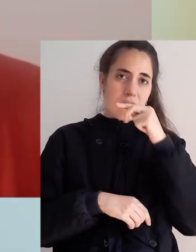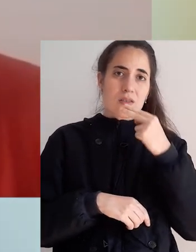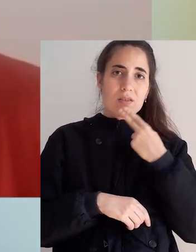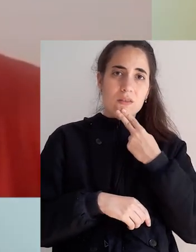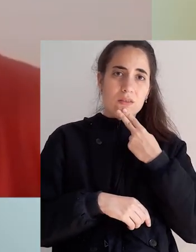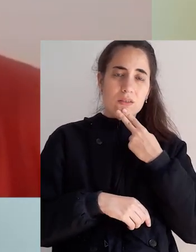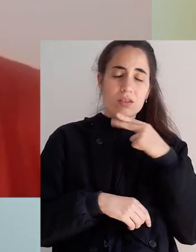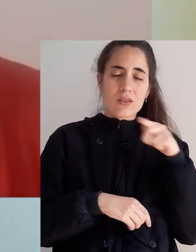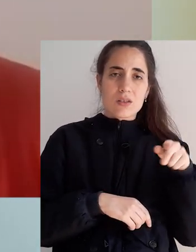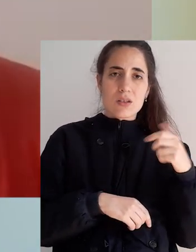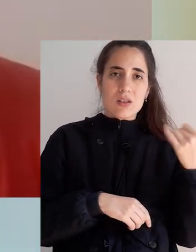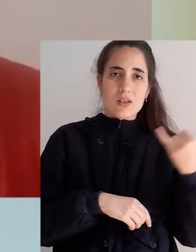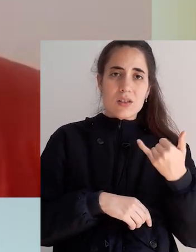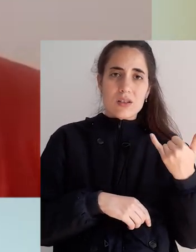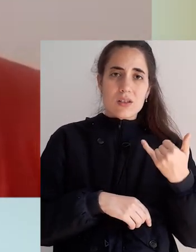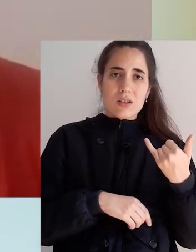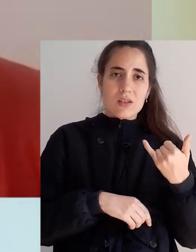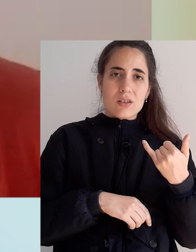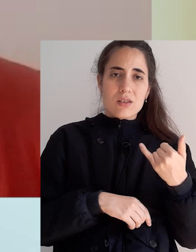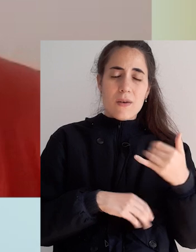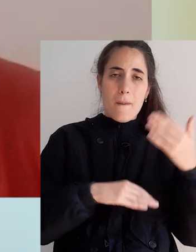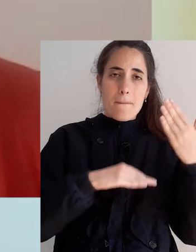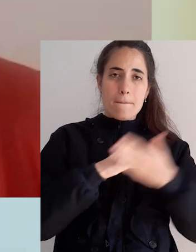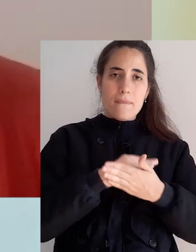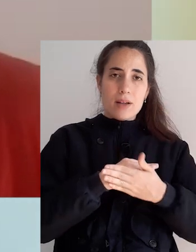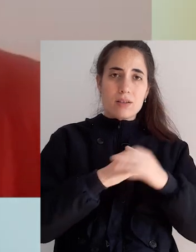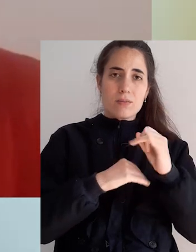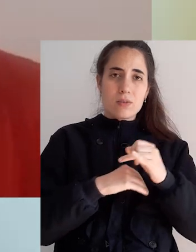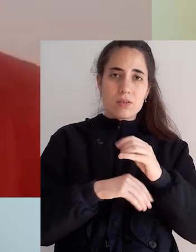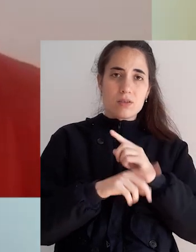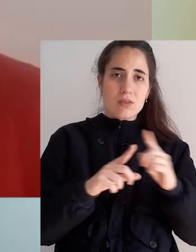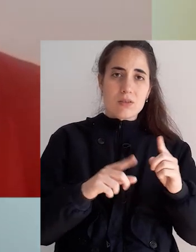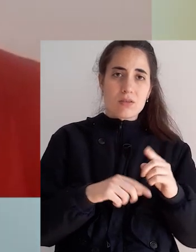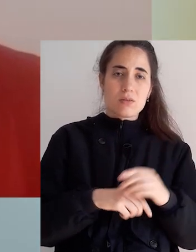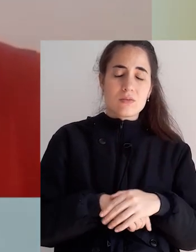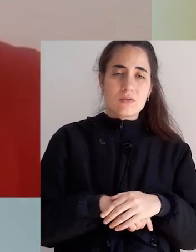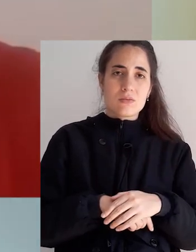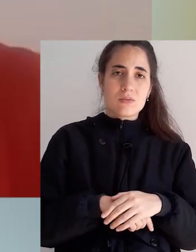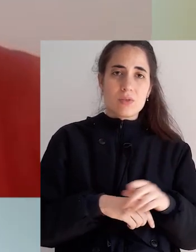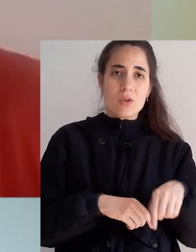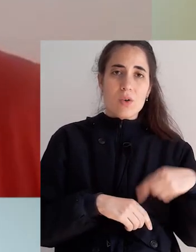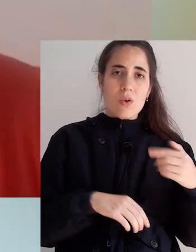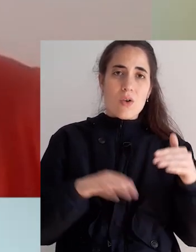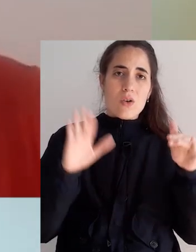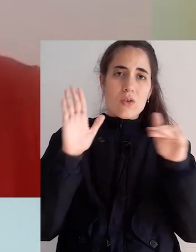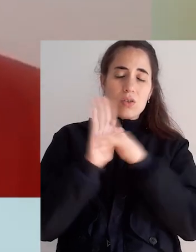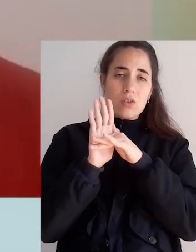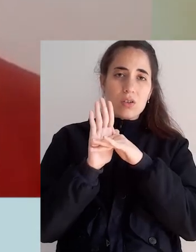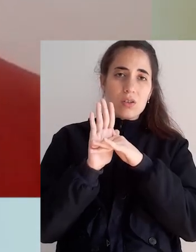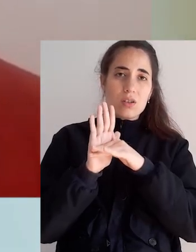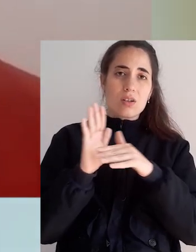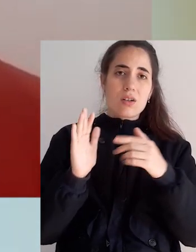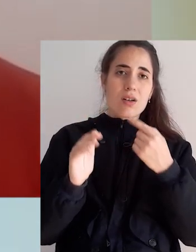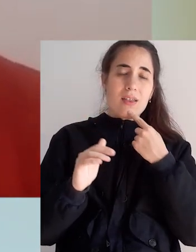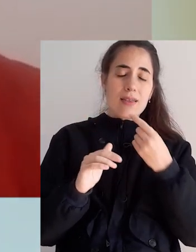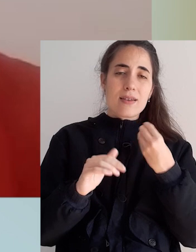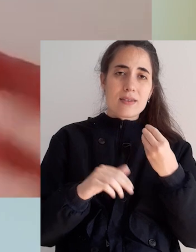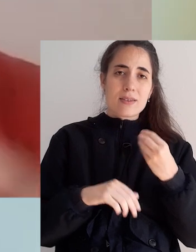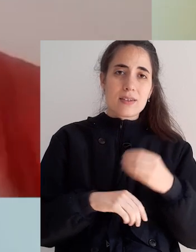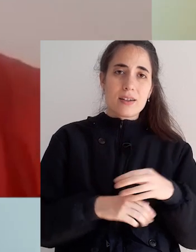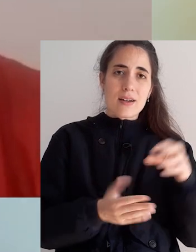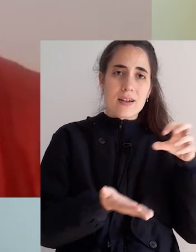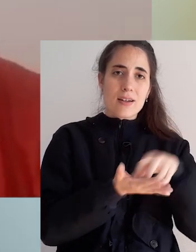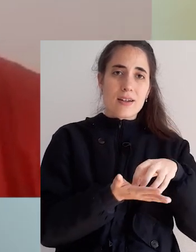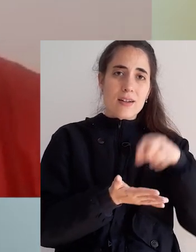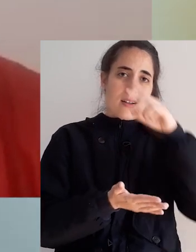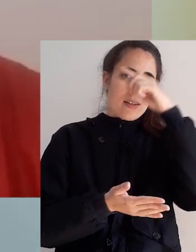con el tema de las pensiones no contributivas, con el tema de si trabaja, si no trabaja,